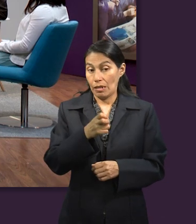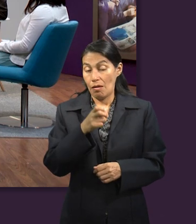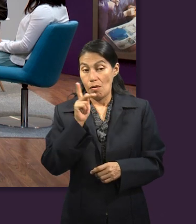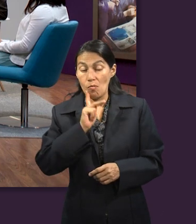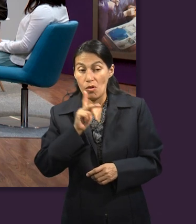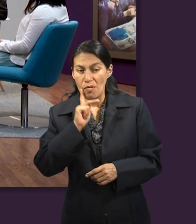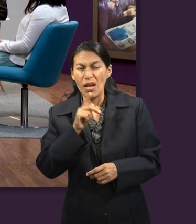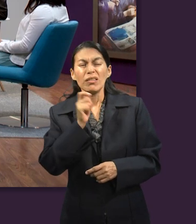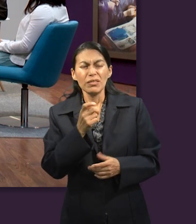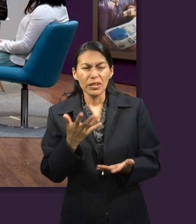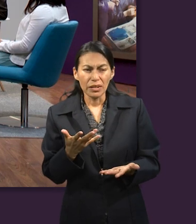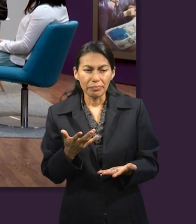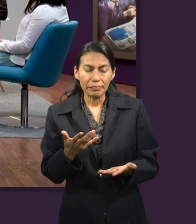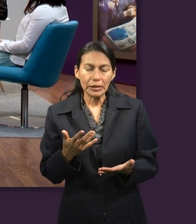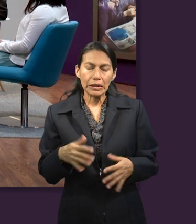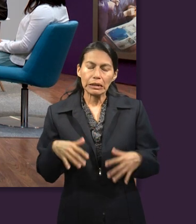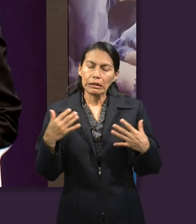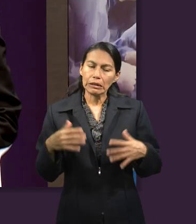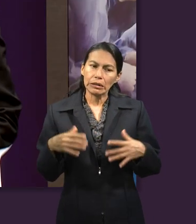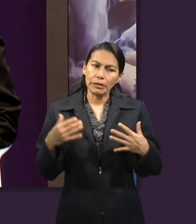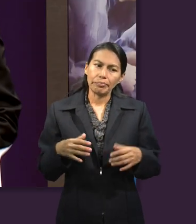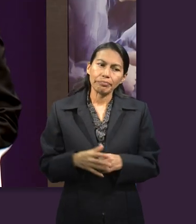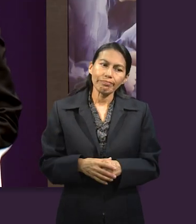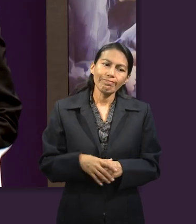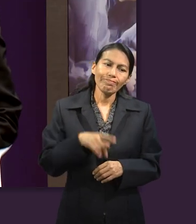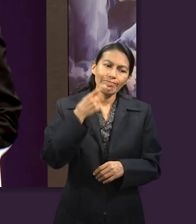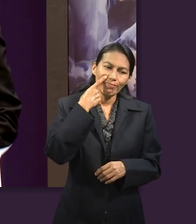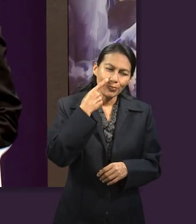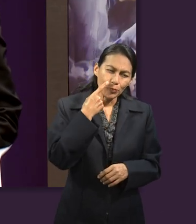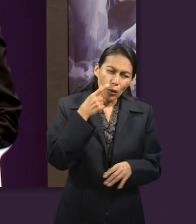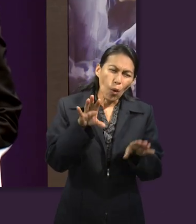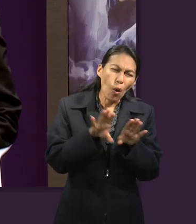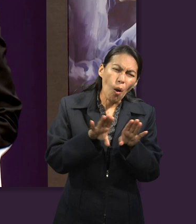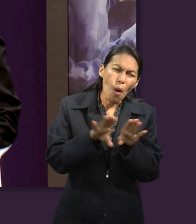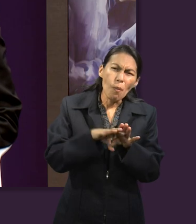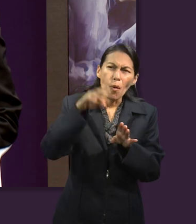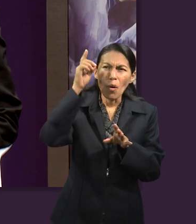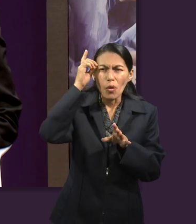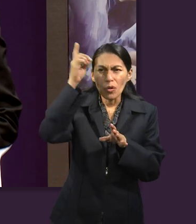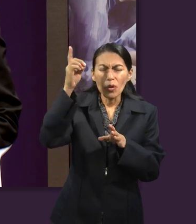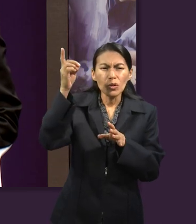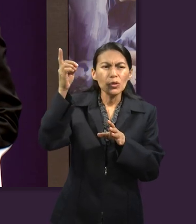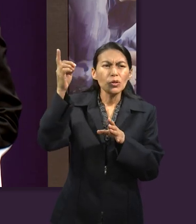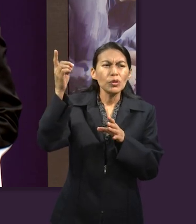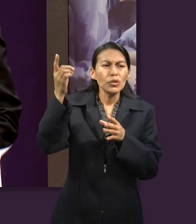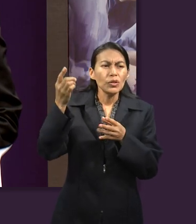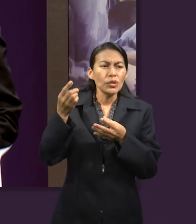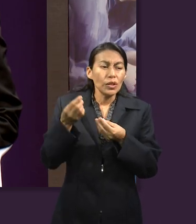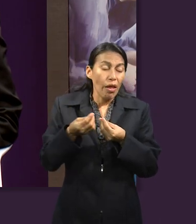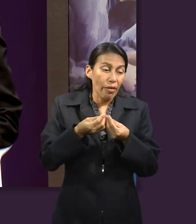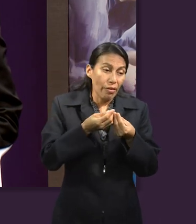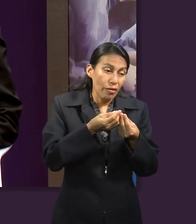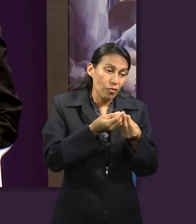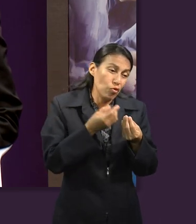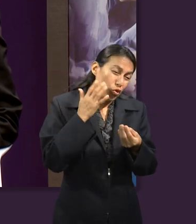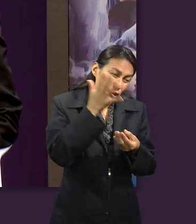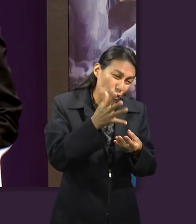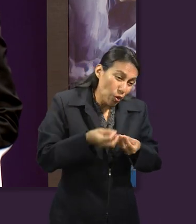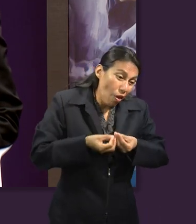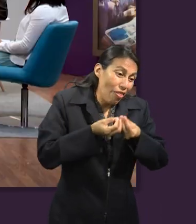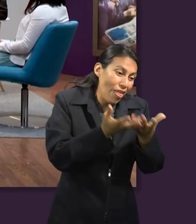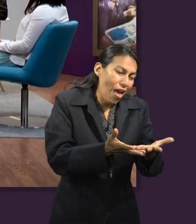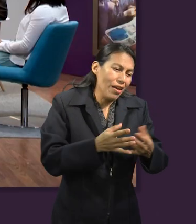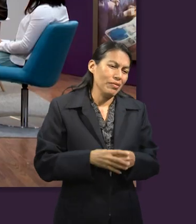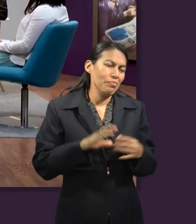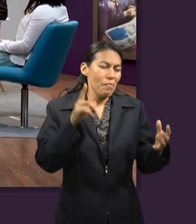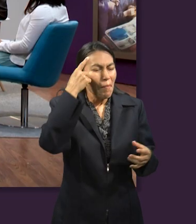y en esa prueba podemos ver más allá a la provisión que dios haría en